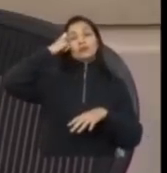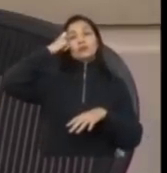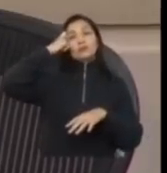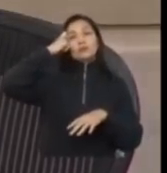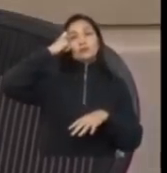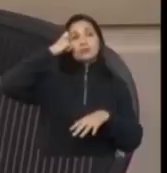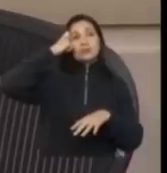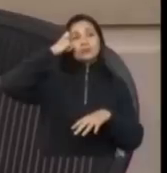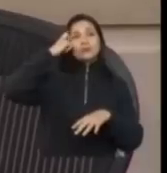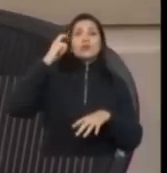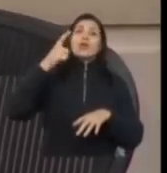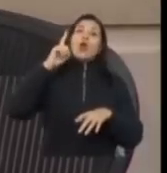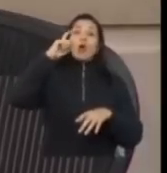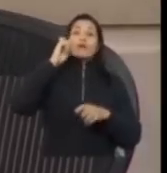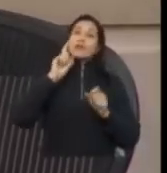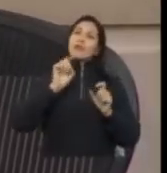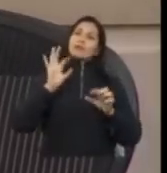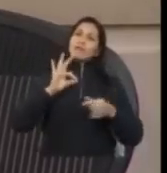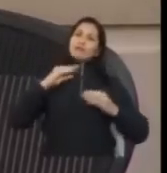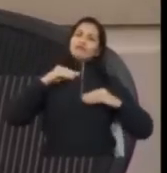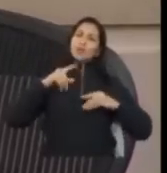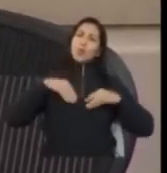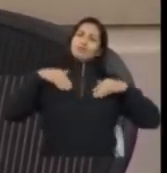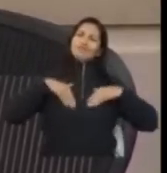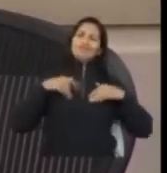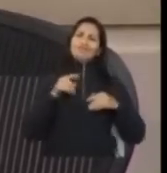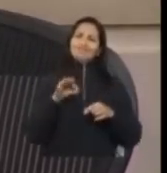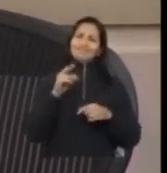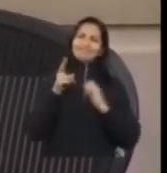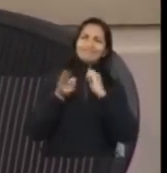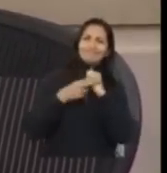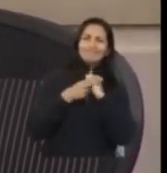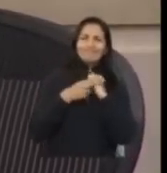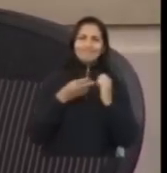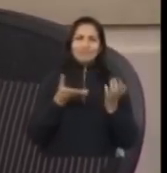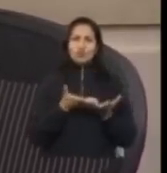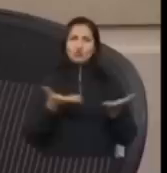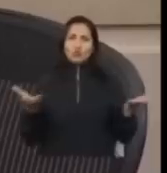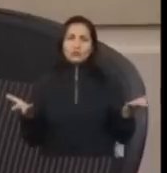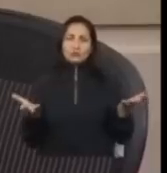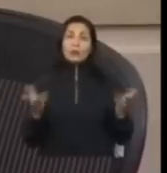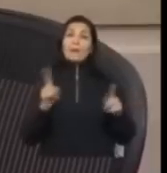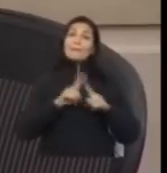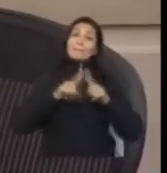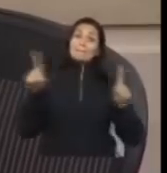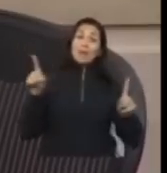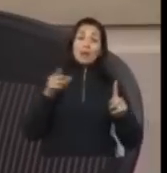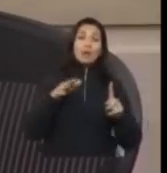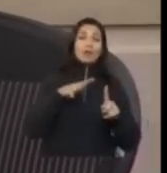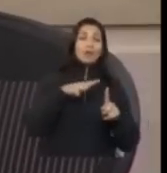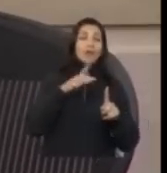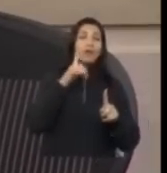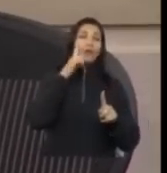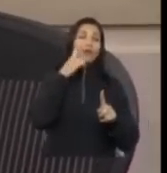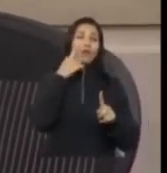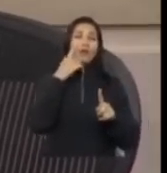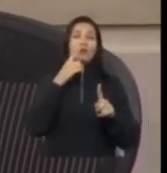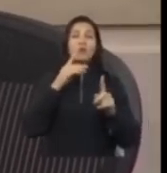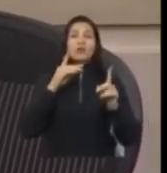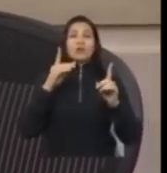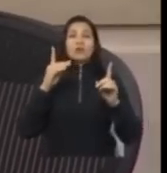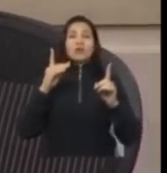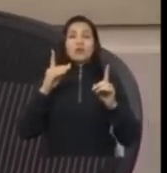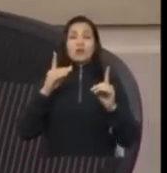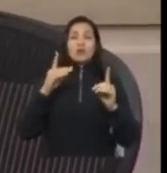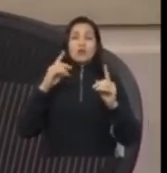un anuncio de austeridad, pero ese anuncio de austeridad no se ve reflejado en las decisiones que se vienen tomando en el